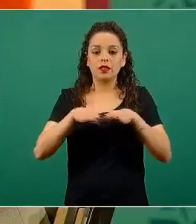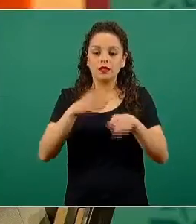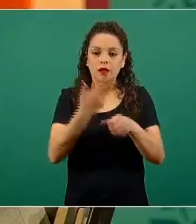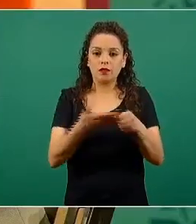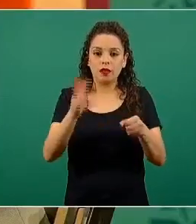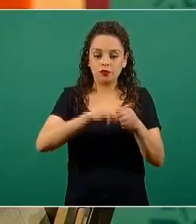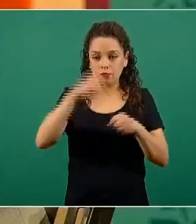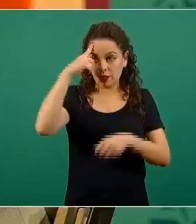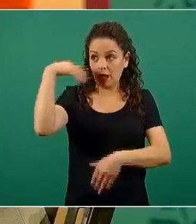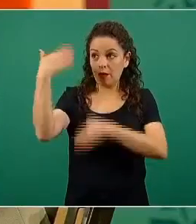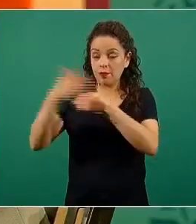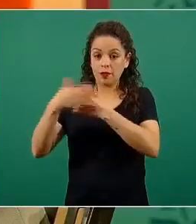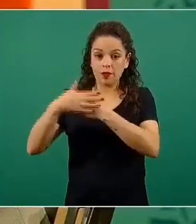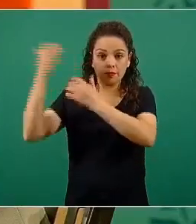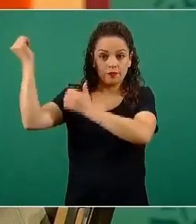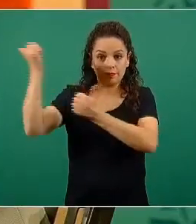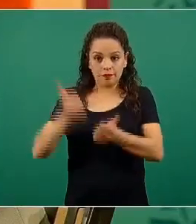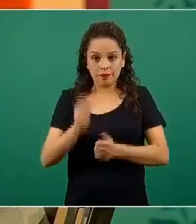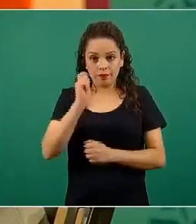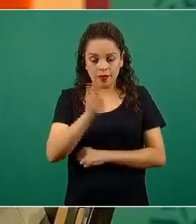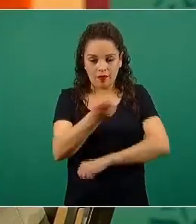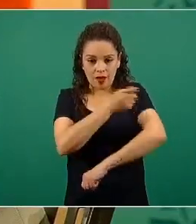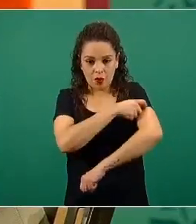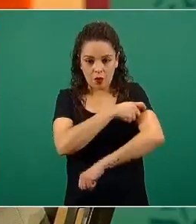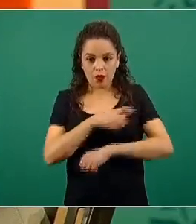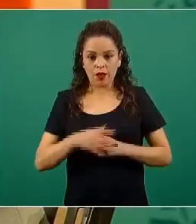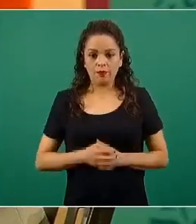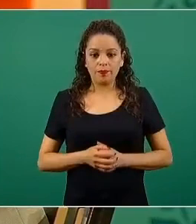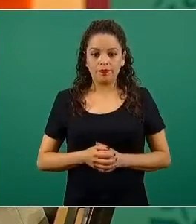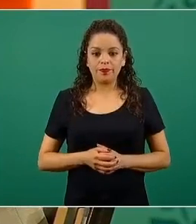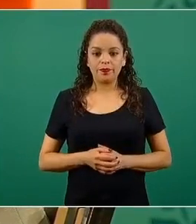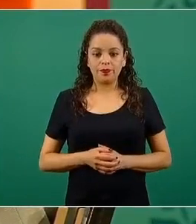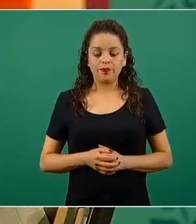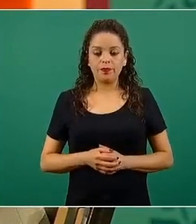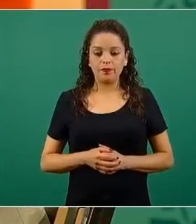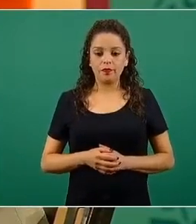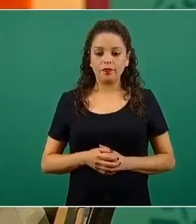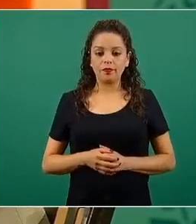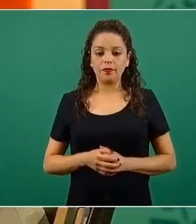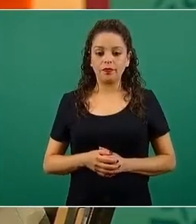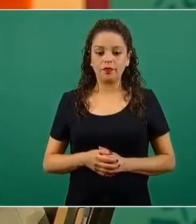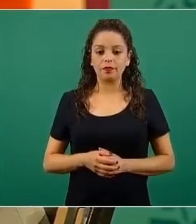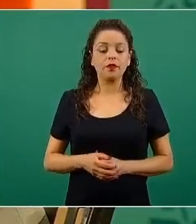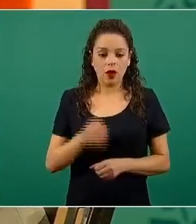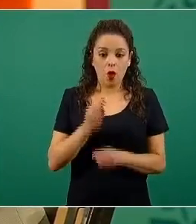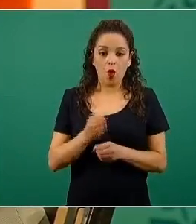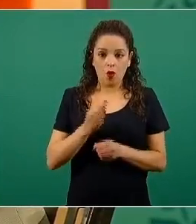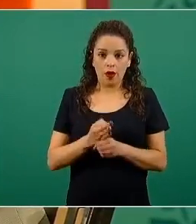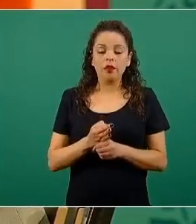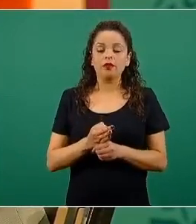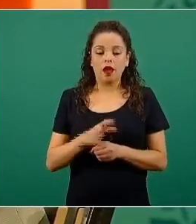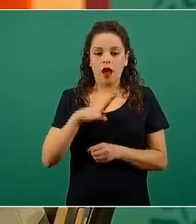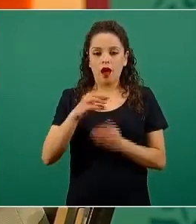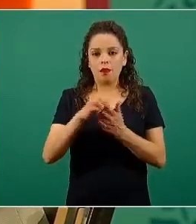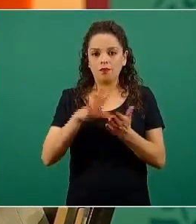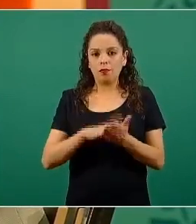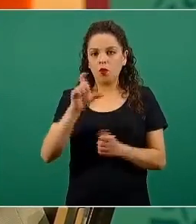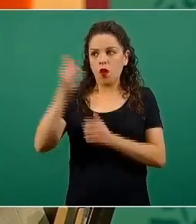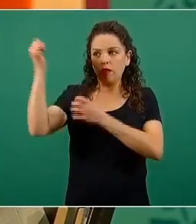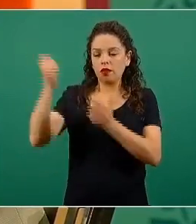que llegue de la vacuna que tenemos a la fecha. Actualmente es el 15 de febrero que